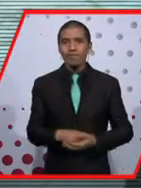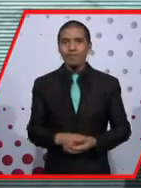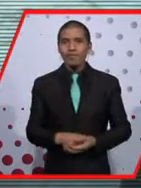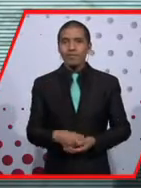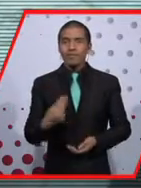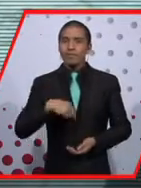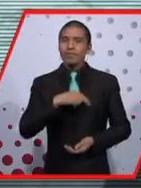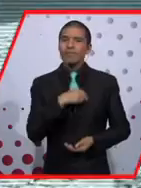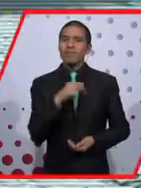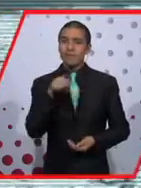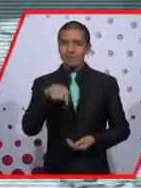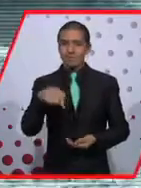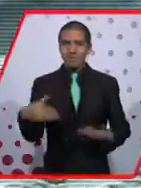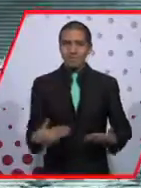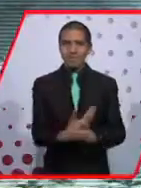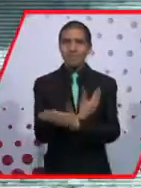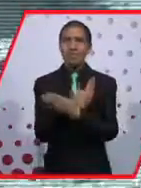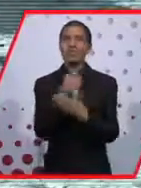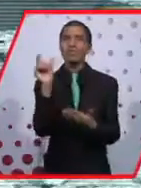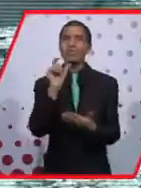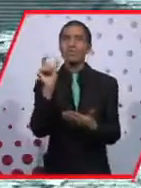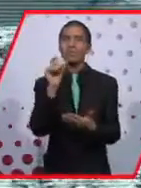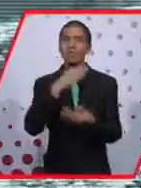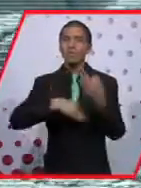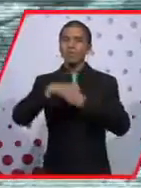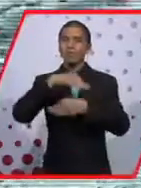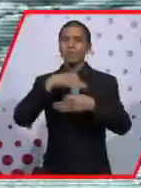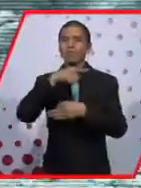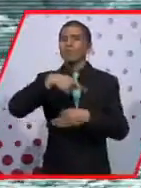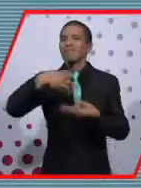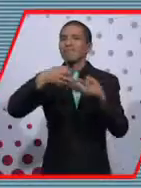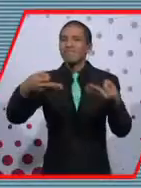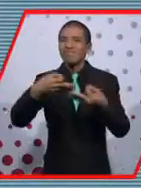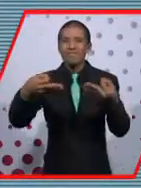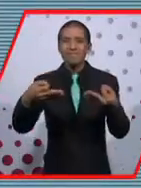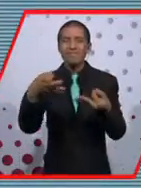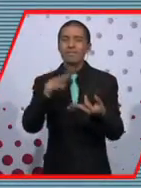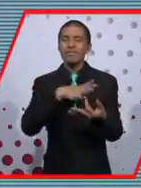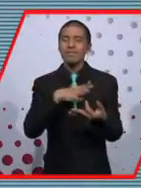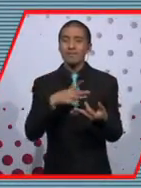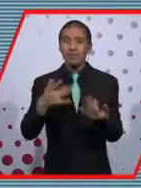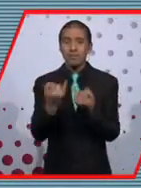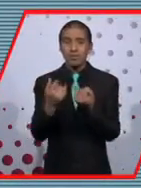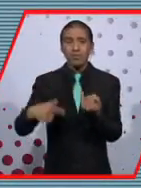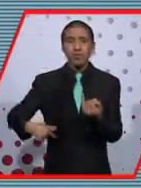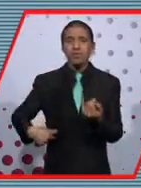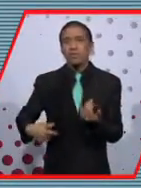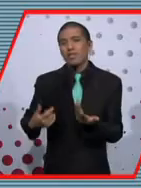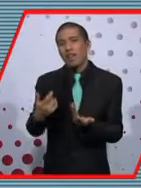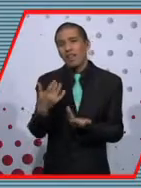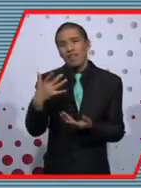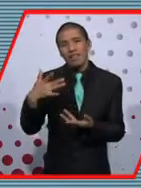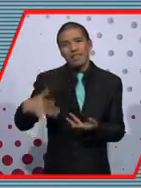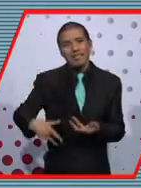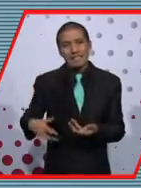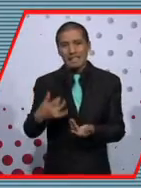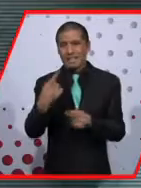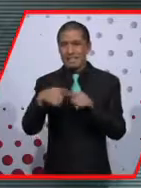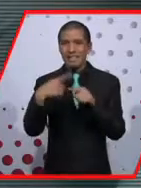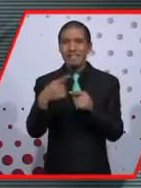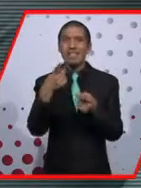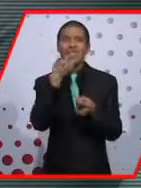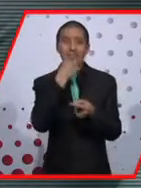ahora sí que somos nativos de aquí desde que todo esto era tierra. Tiene insuficiencia renal, la diabetes y